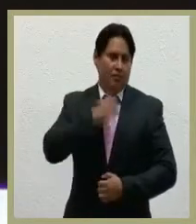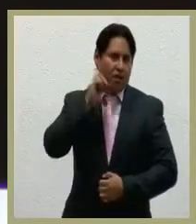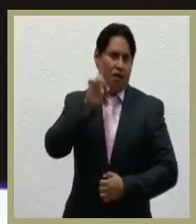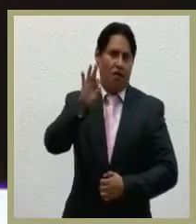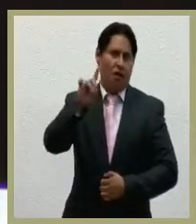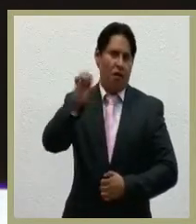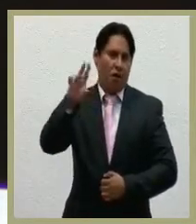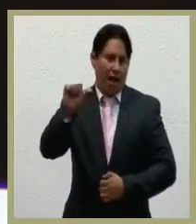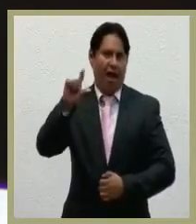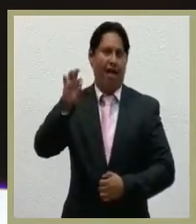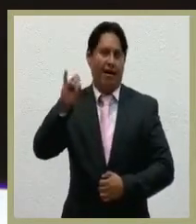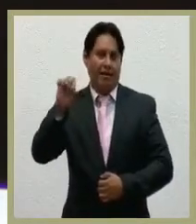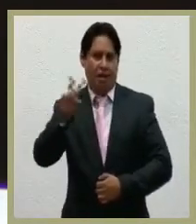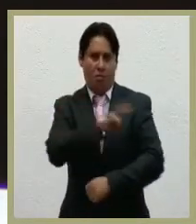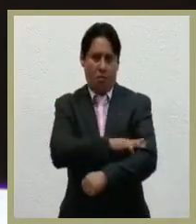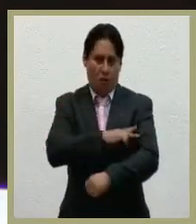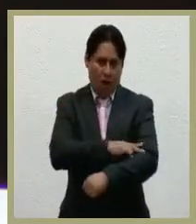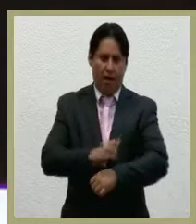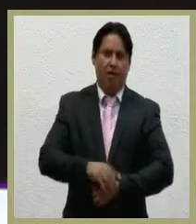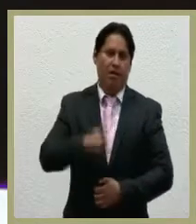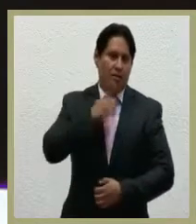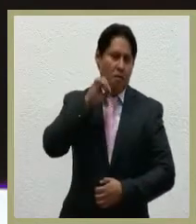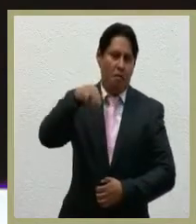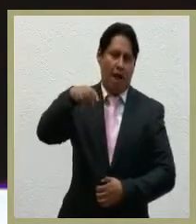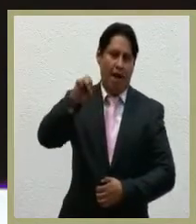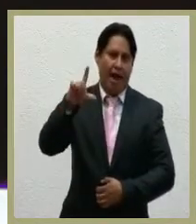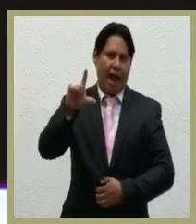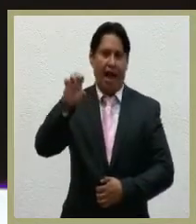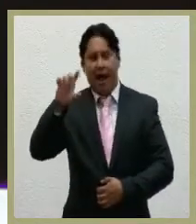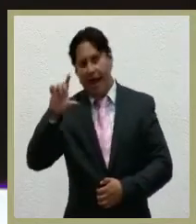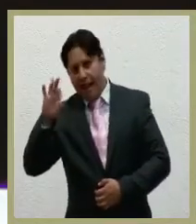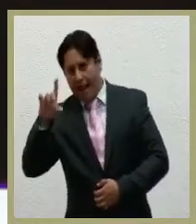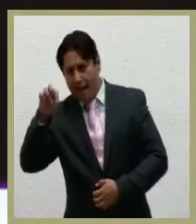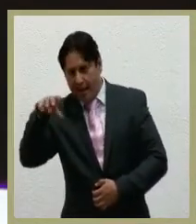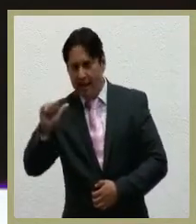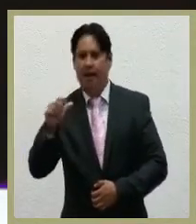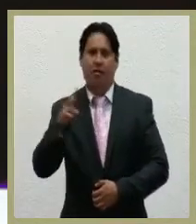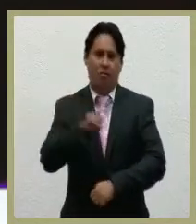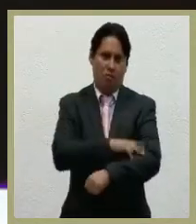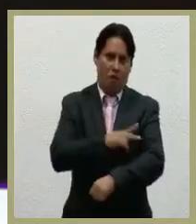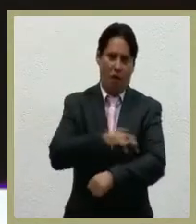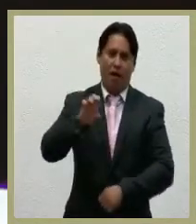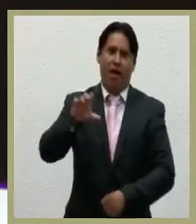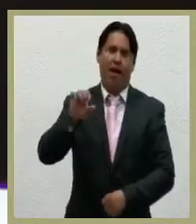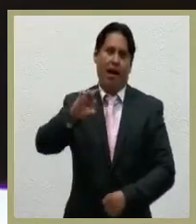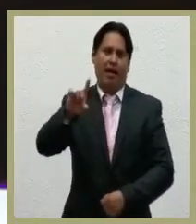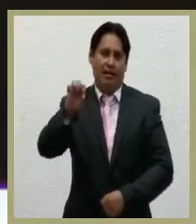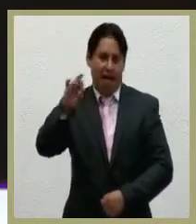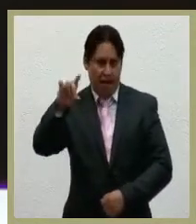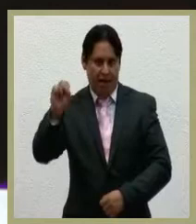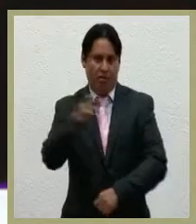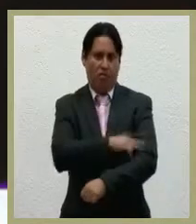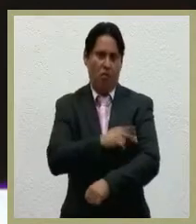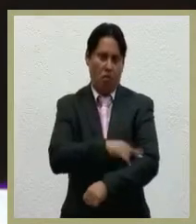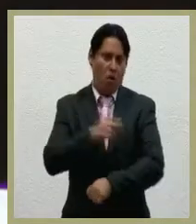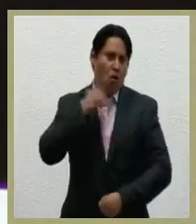Fabiola Richie Distel, vocal. Diputada María Elena Villatoro Culebro, vocal. Diputada Elizabeth Escobedo Morales, vocal.